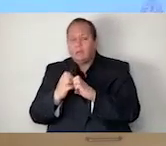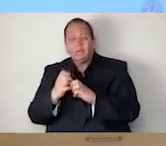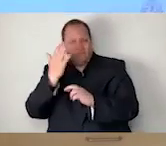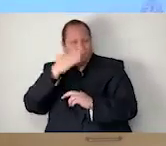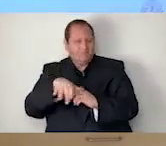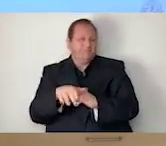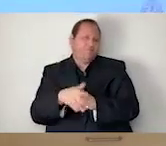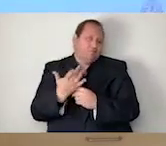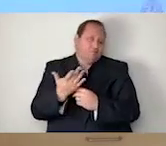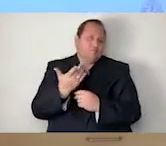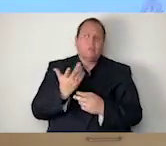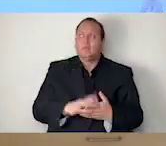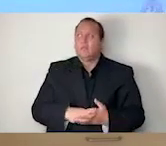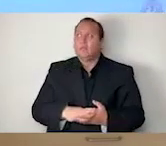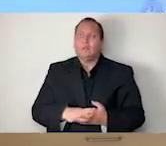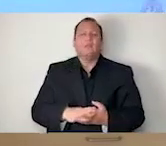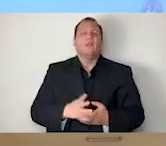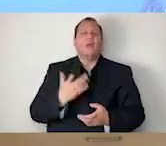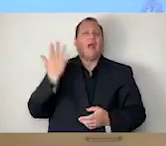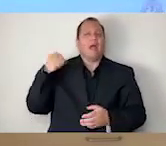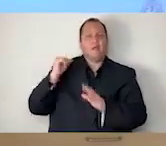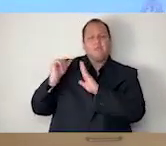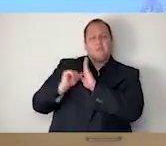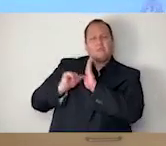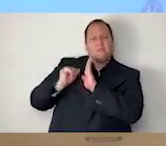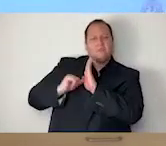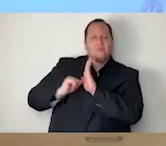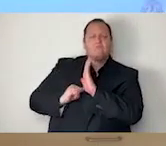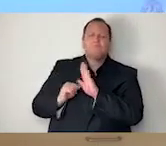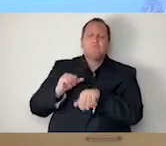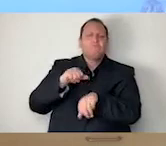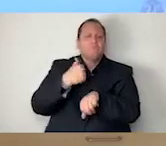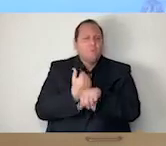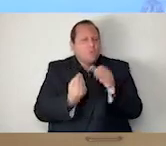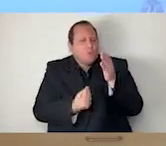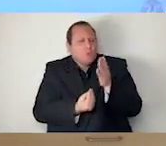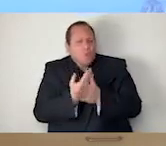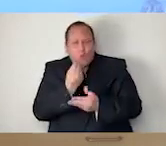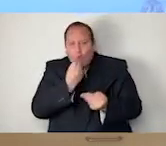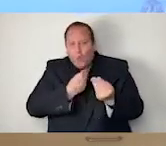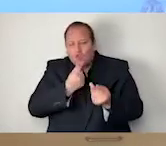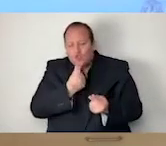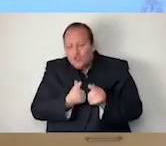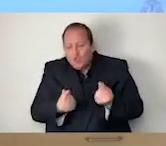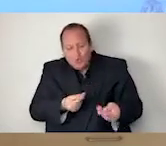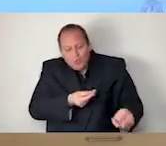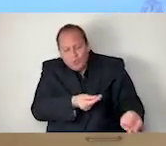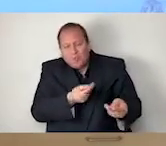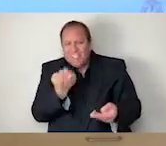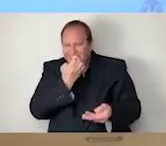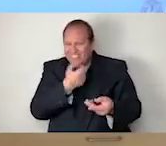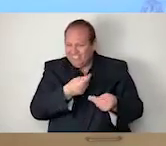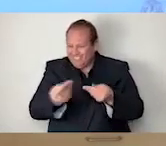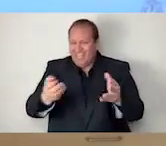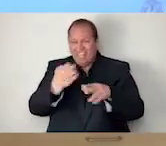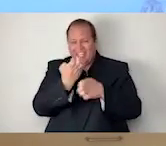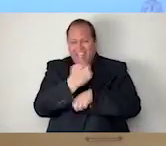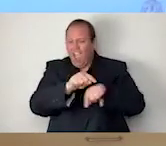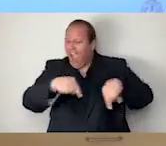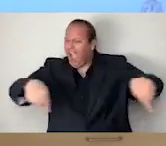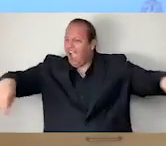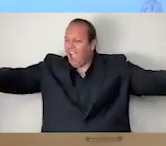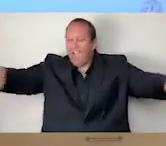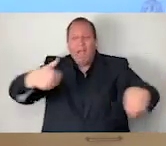durante los primeros meses se establecieron los desayunos calientes para todo el estado todas